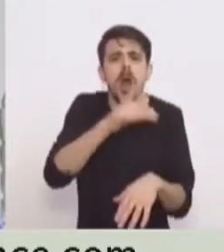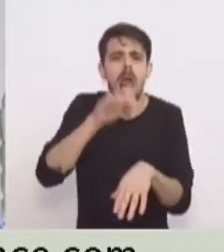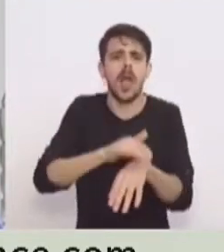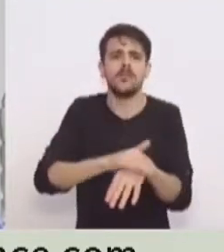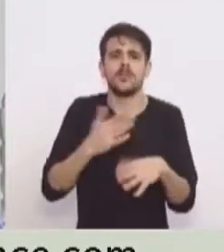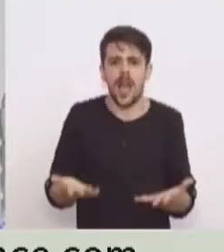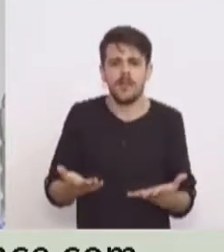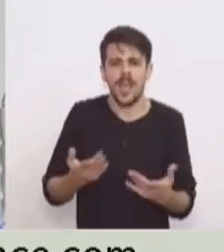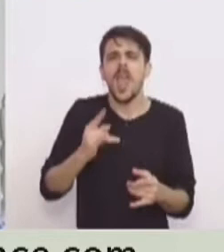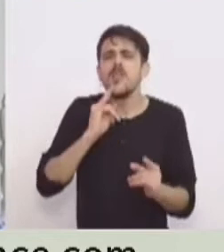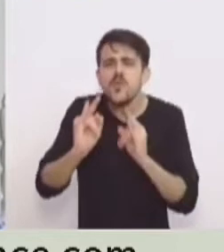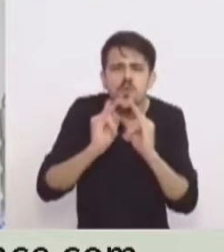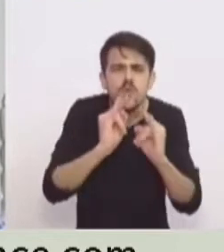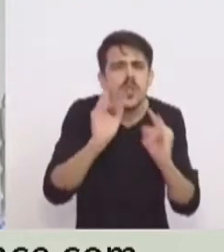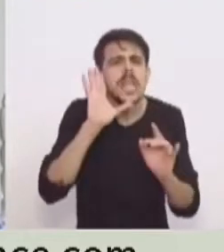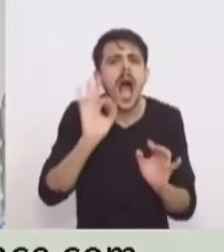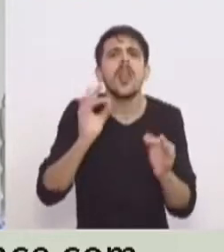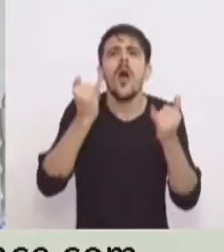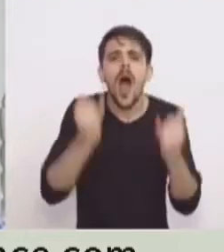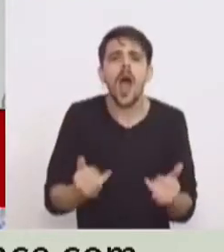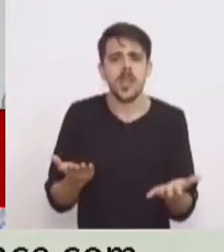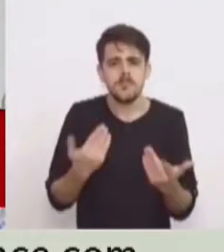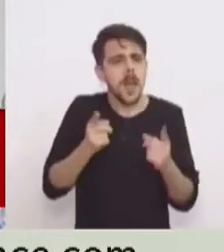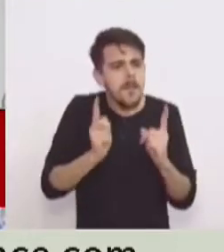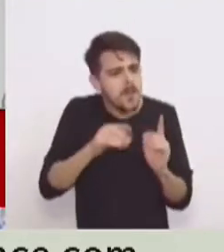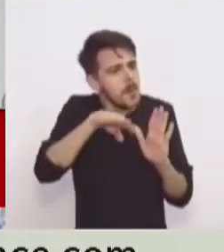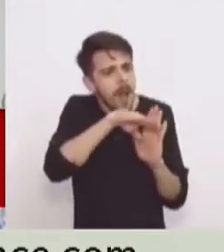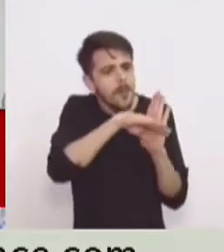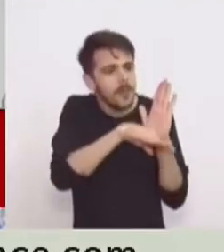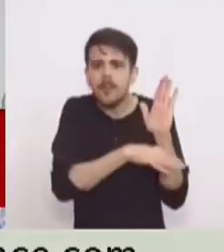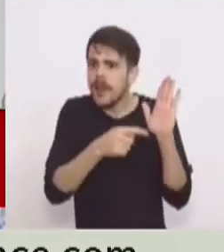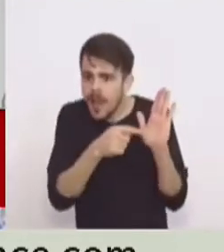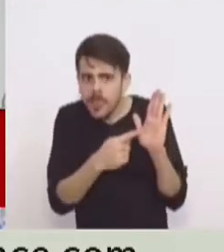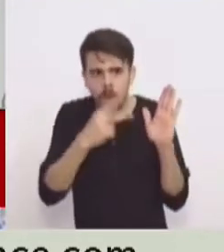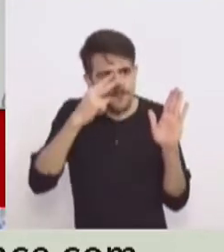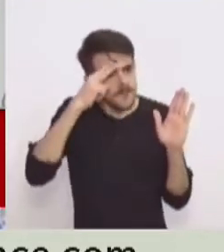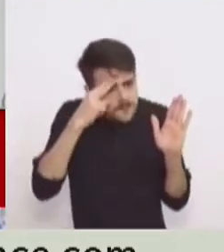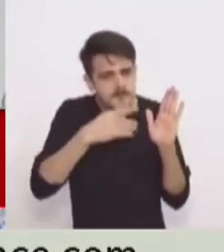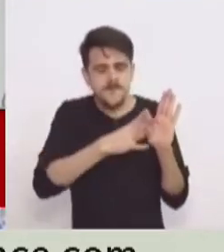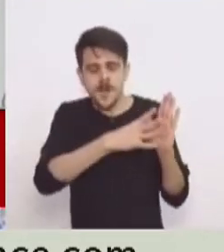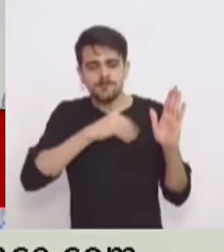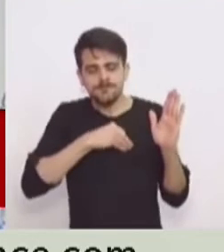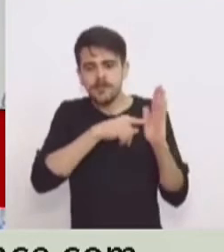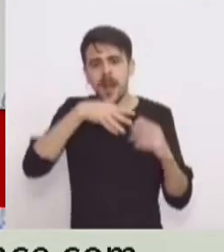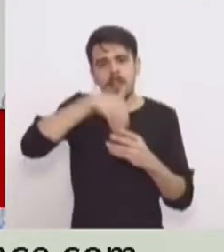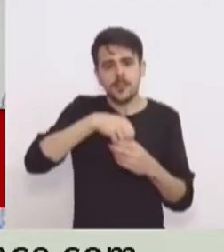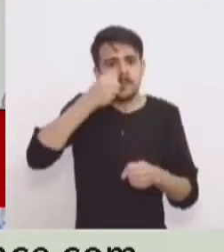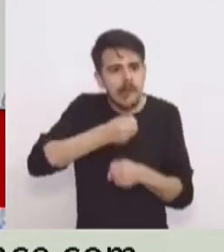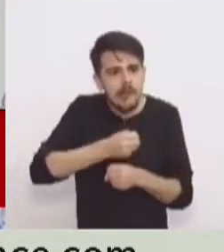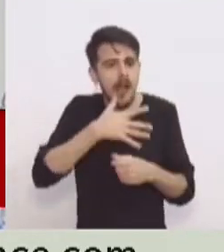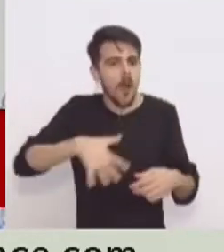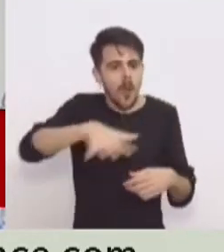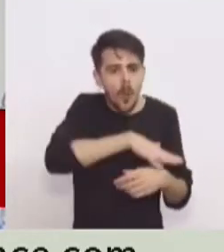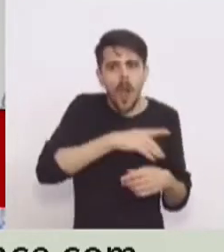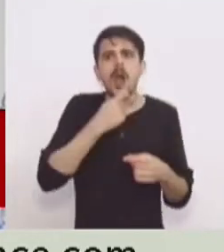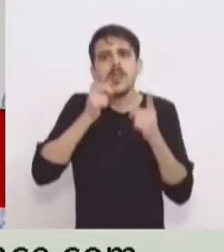también tenemos que las medidas aplicarlas en los ámbitos laborales y también en el ámbito familiar, en el día a